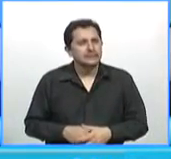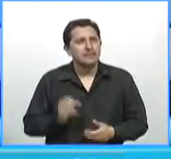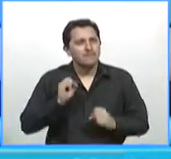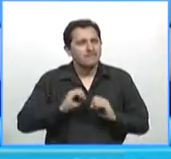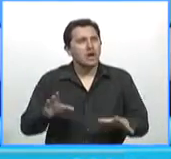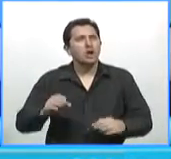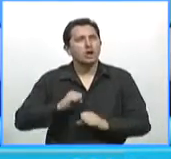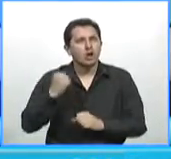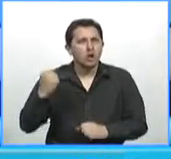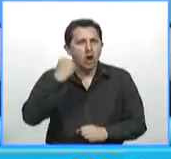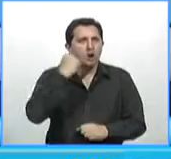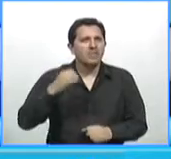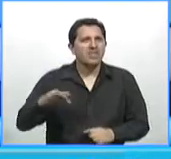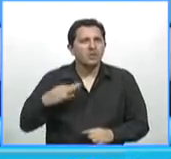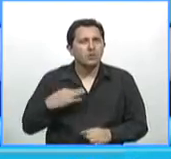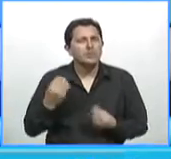vida?